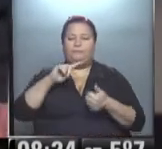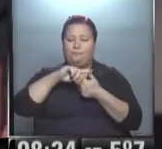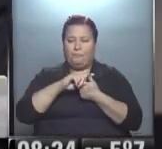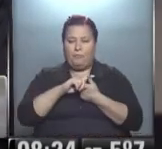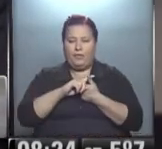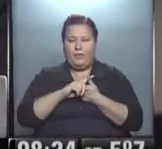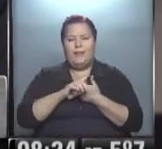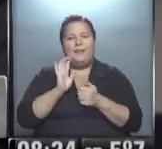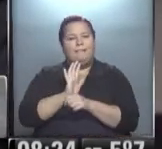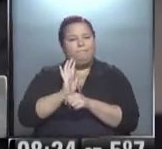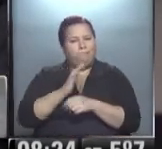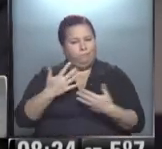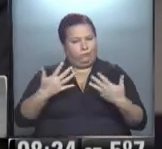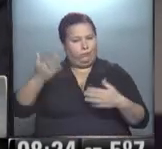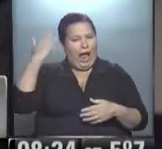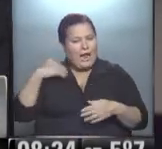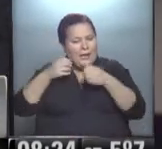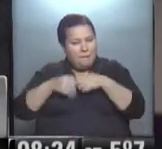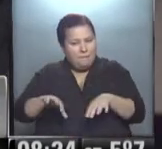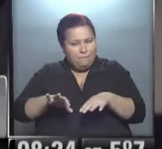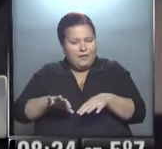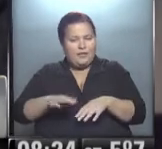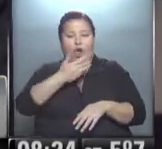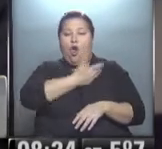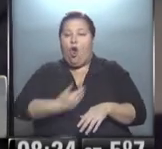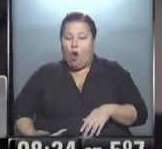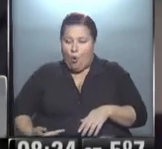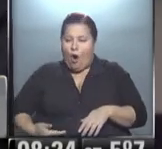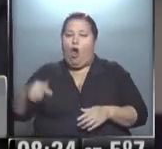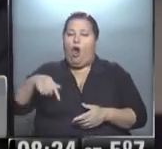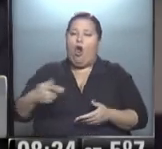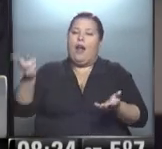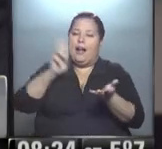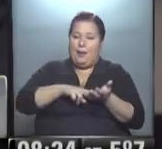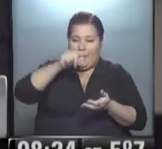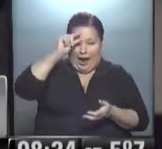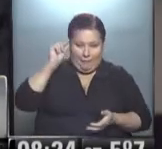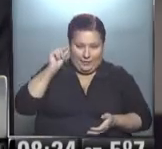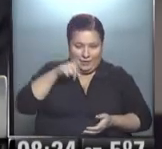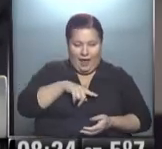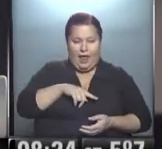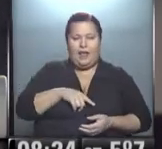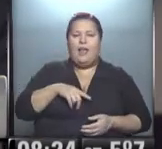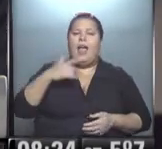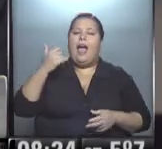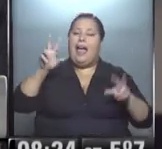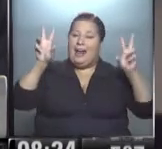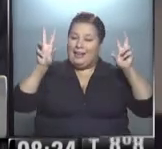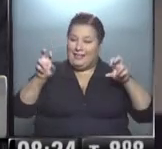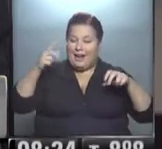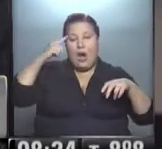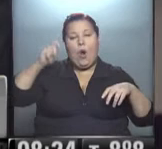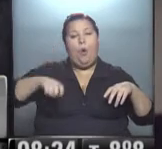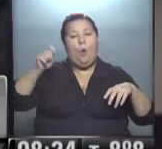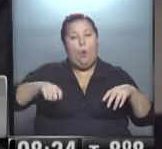digamos algo que está resaltando desde el día de ayer el gobierno y lo hizo ahora jorge capitanich hay una frase del juez griesa